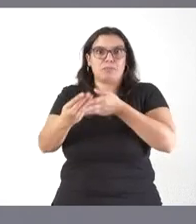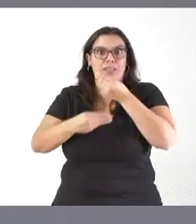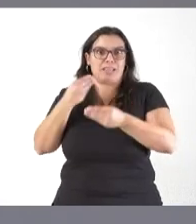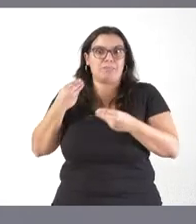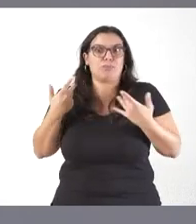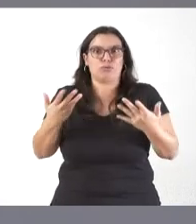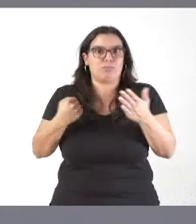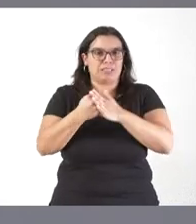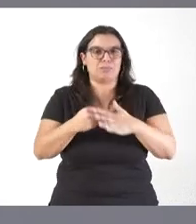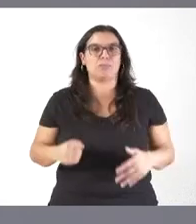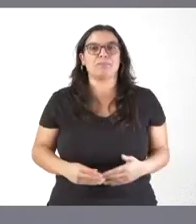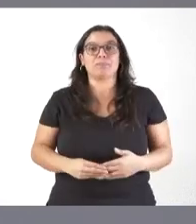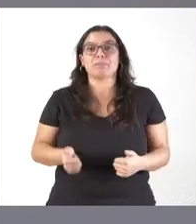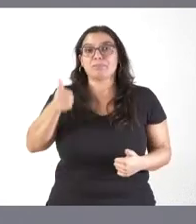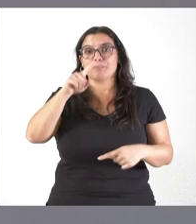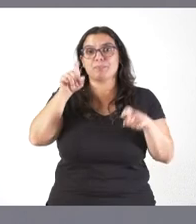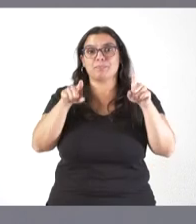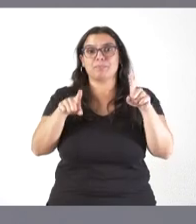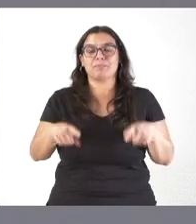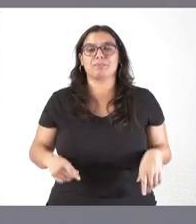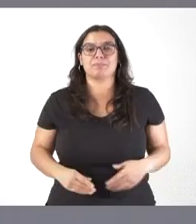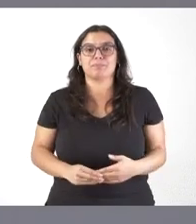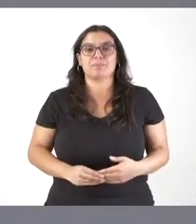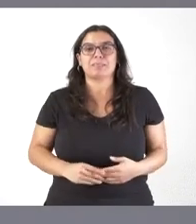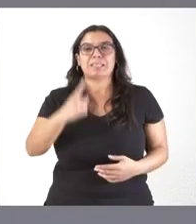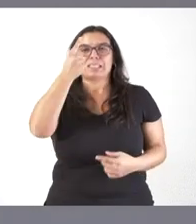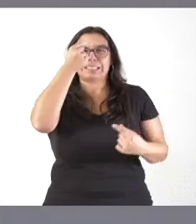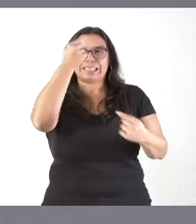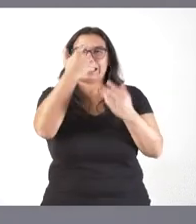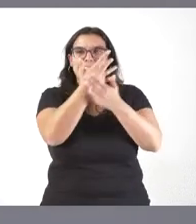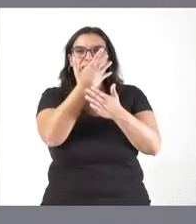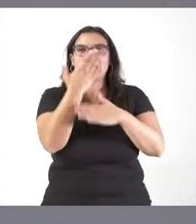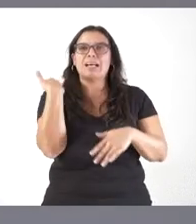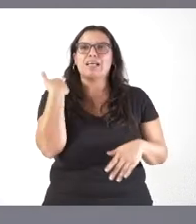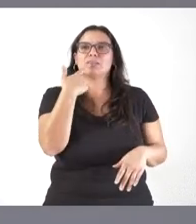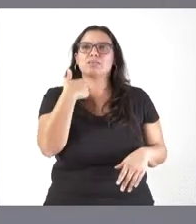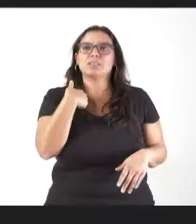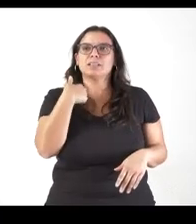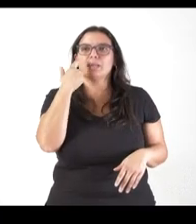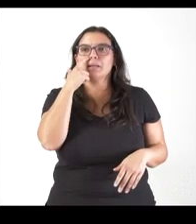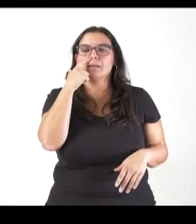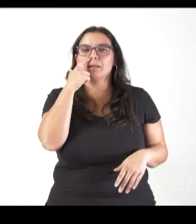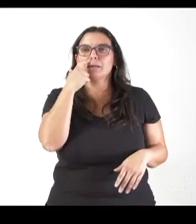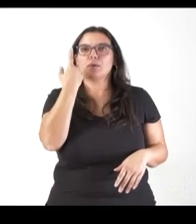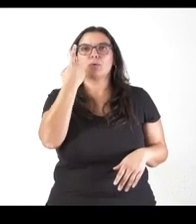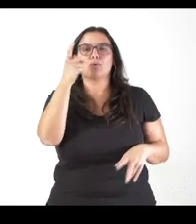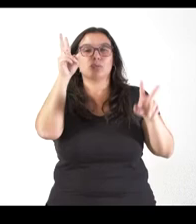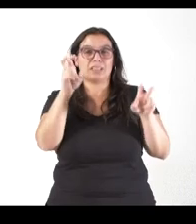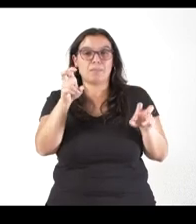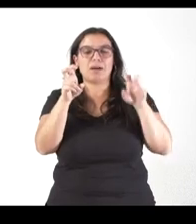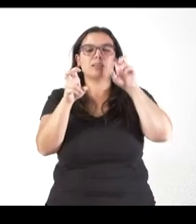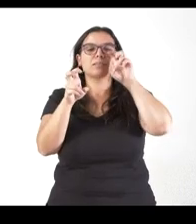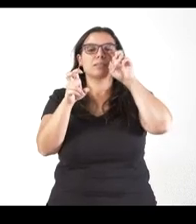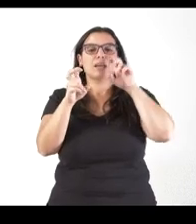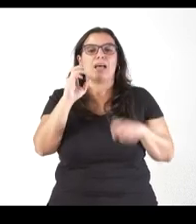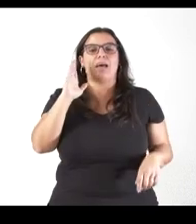posible alguna pregunta más Sí perdón una amatización Antes nos ha comentado que una de las cuestiones que ha afectado a que se